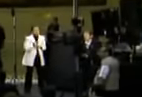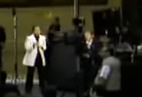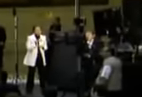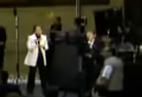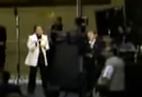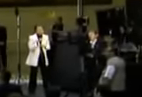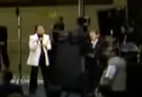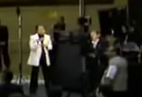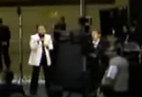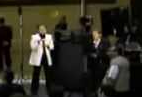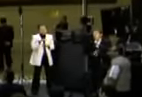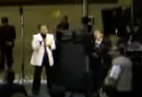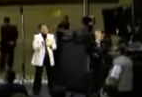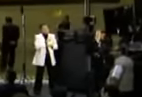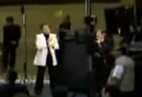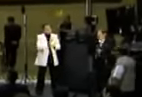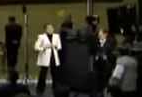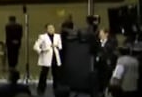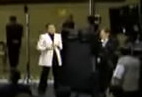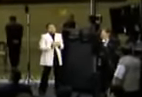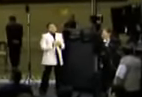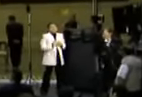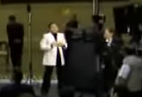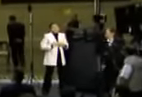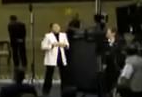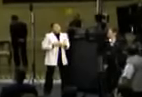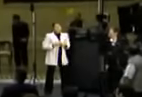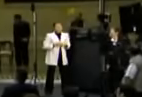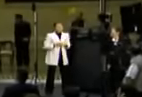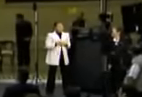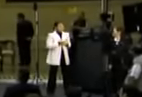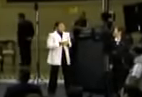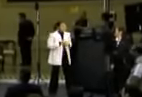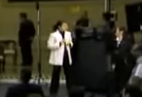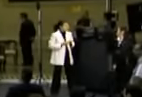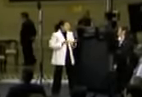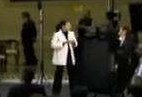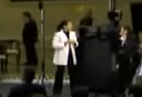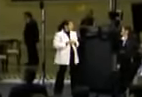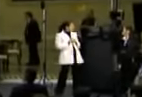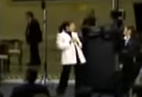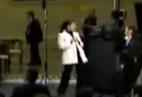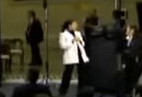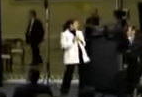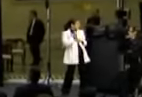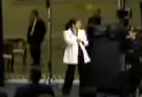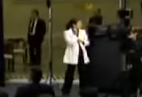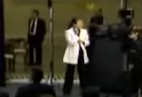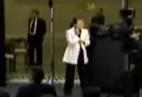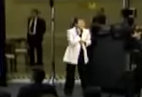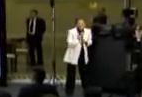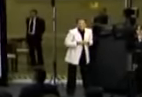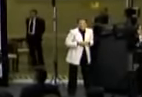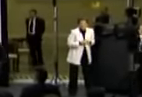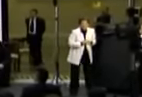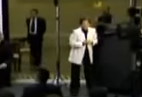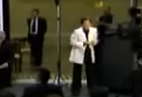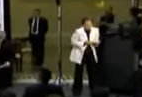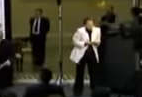Mesa Directiva del Senado de la República. El senador Sánchez Jiménez, el